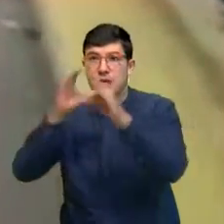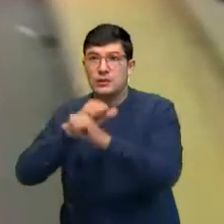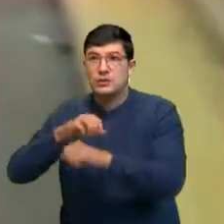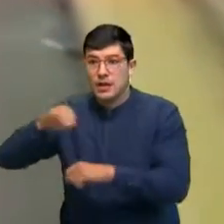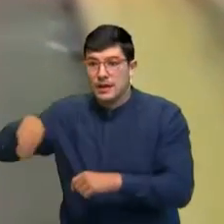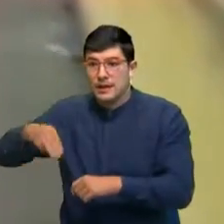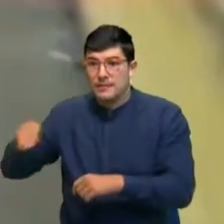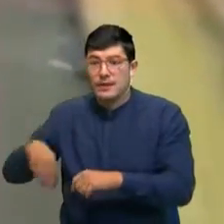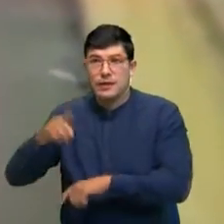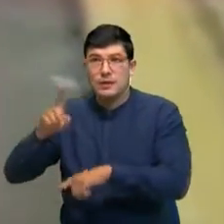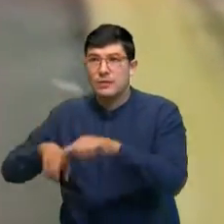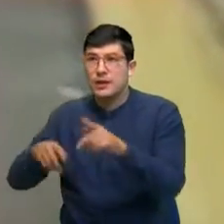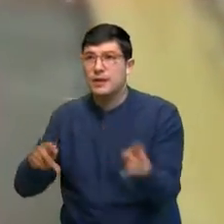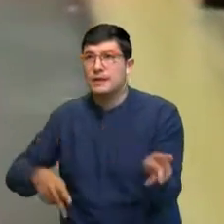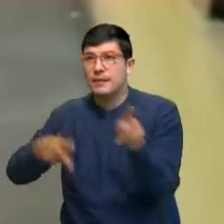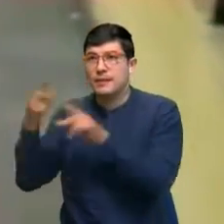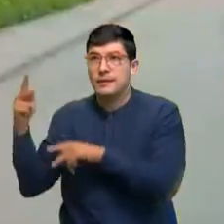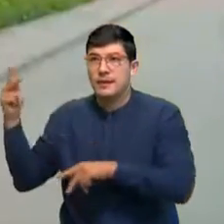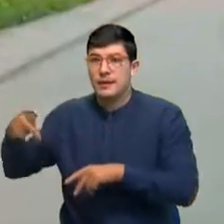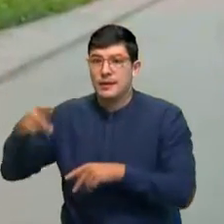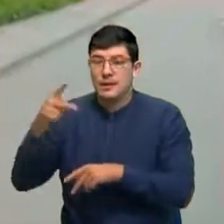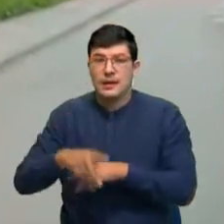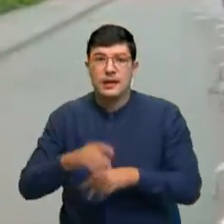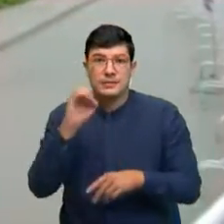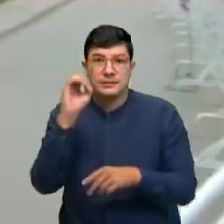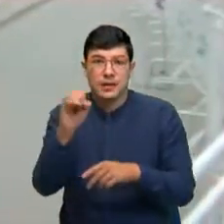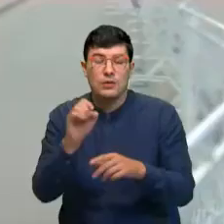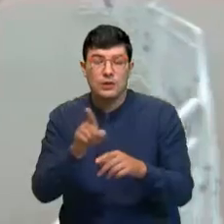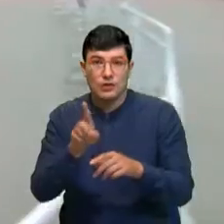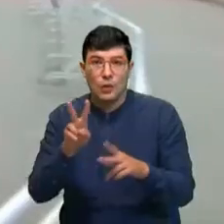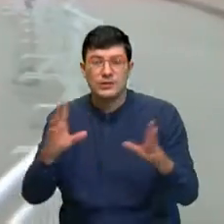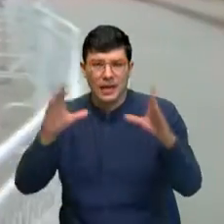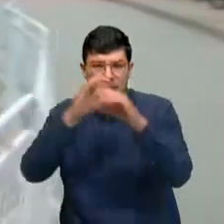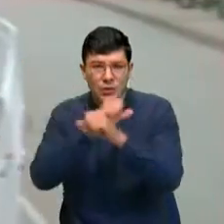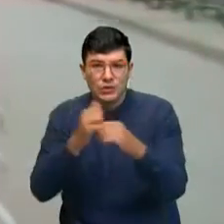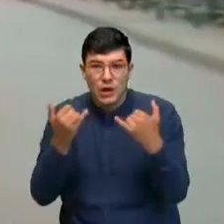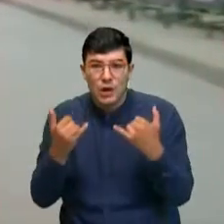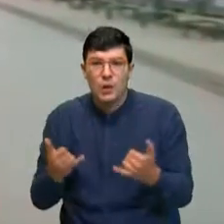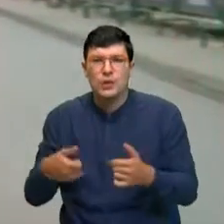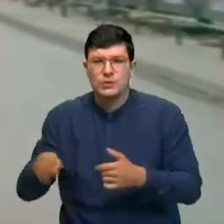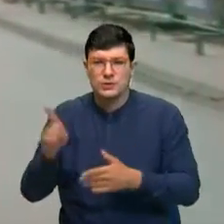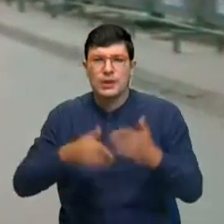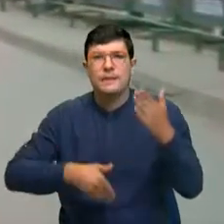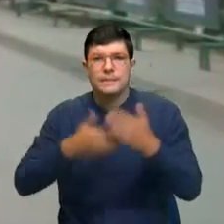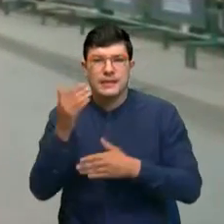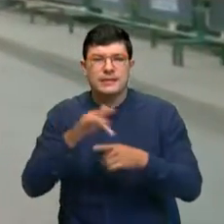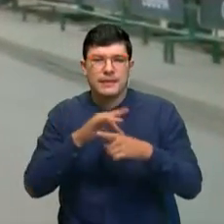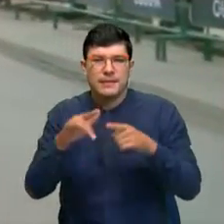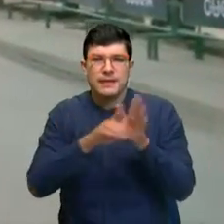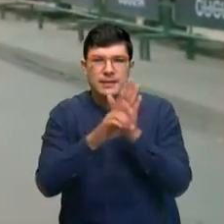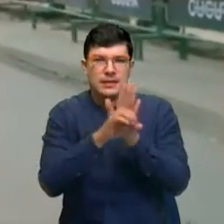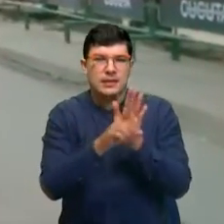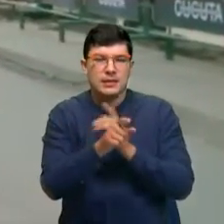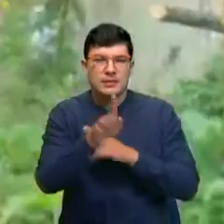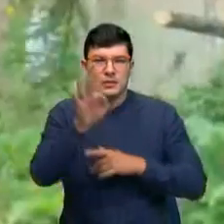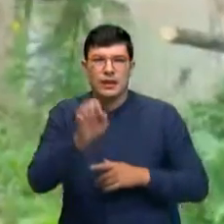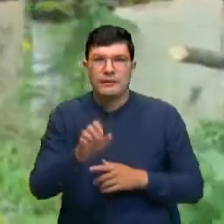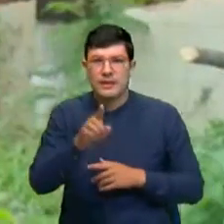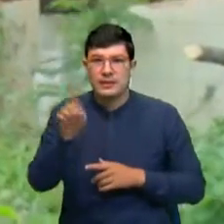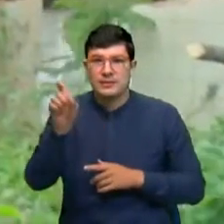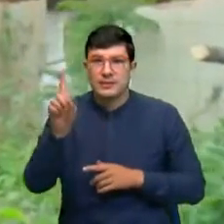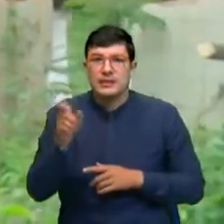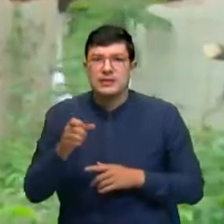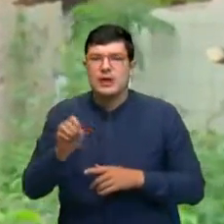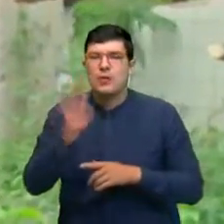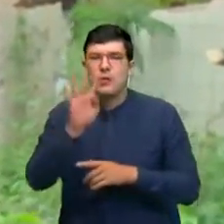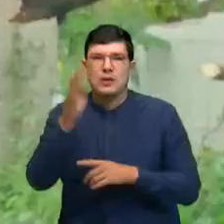permitía el paso peatonal por los puentes internacionales a las cero horas de hoy entró en vigencia el decreto 1916 que ordena el cierre fronterizo por cuatro días durante